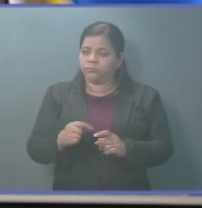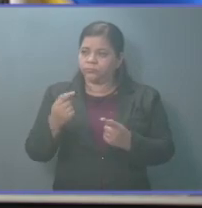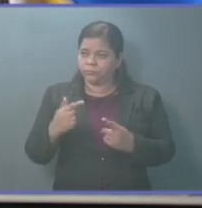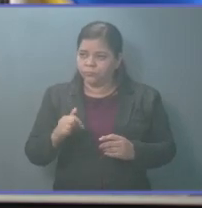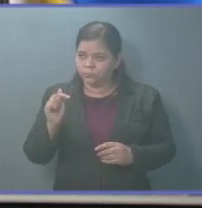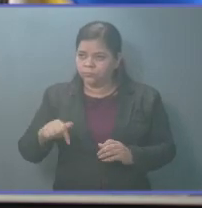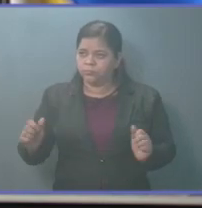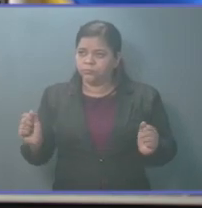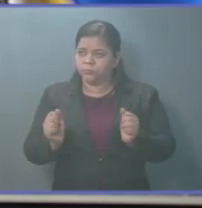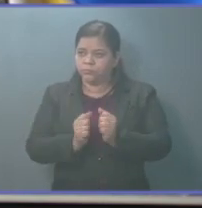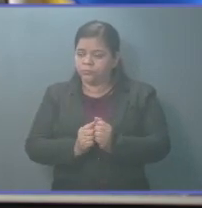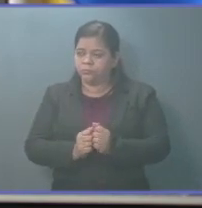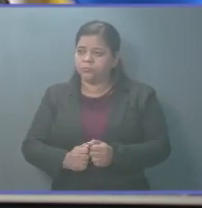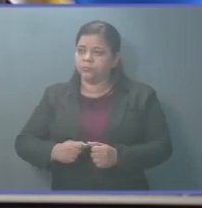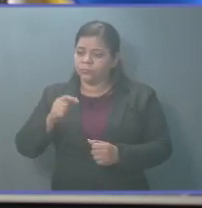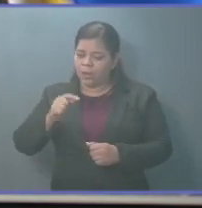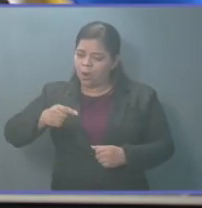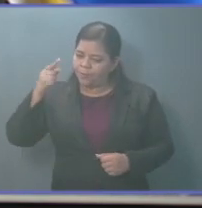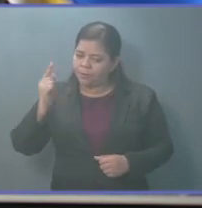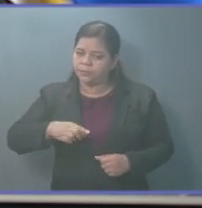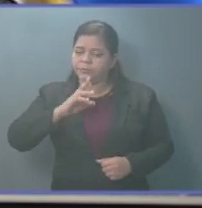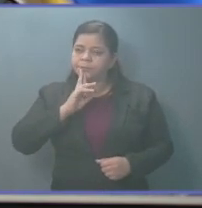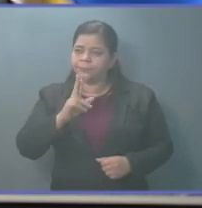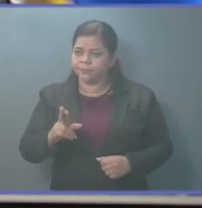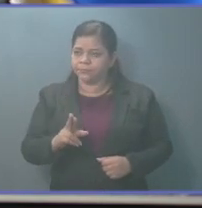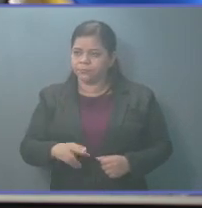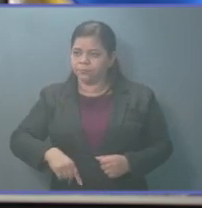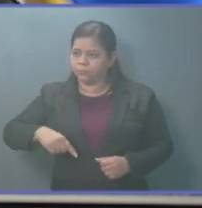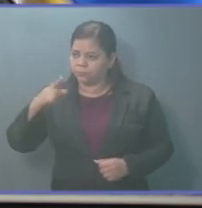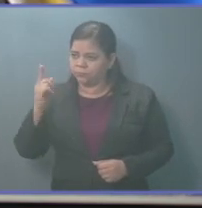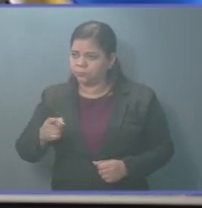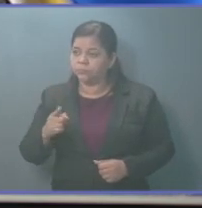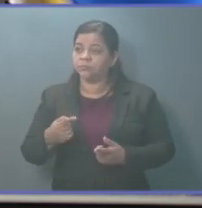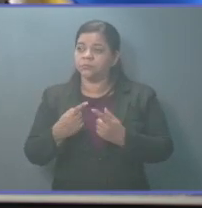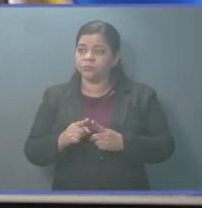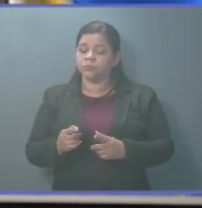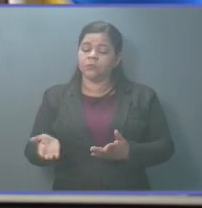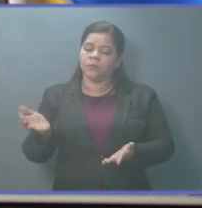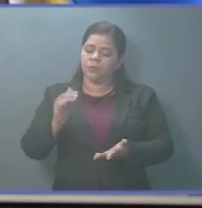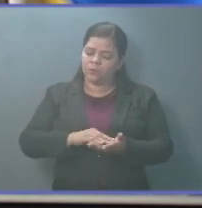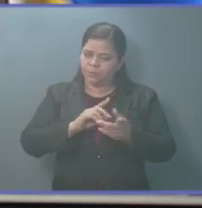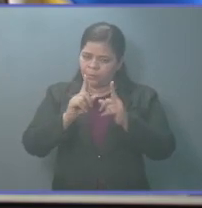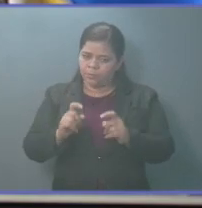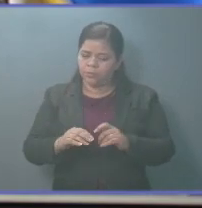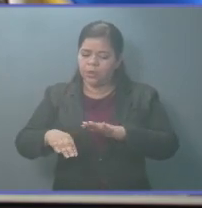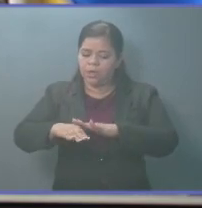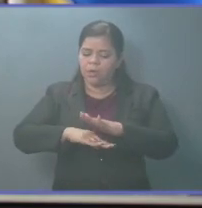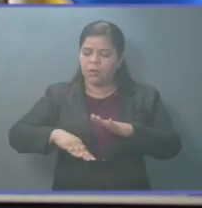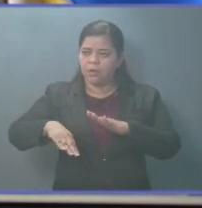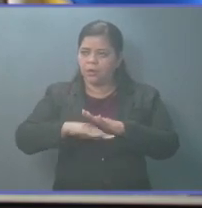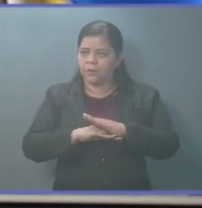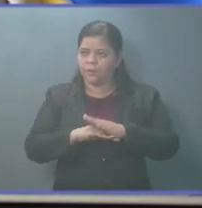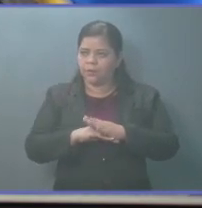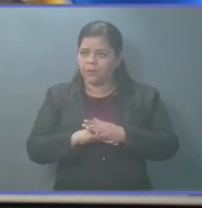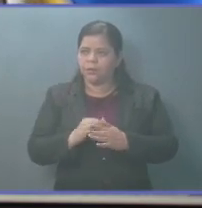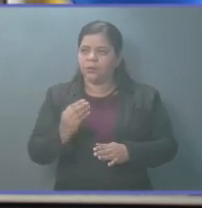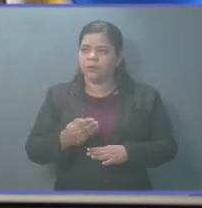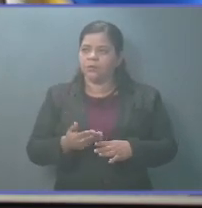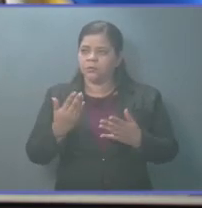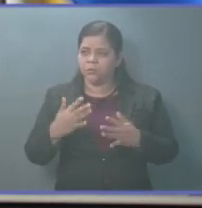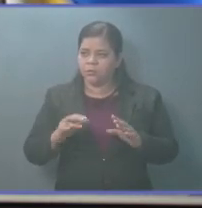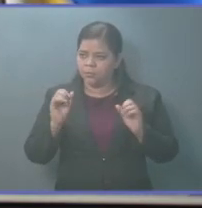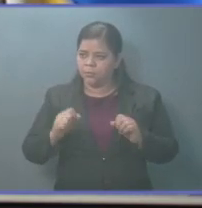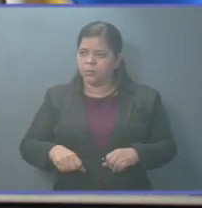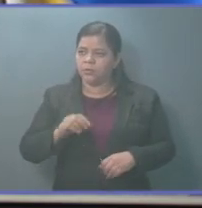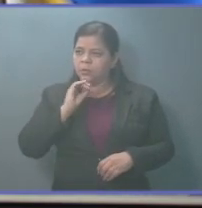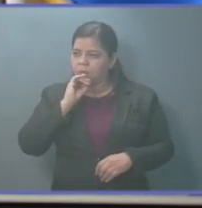acompaña, está obligado a contestar las preguntas. Y las repreguntas se hacen sobre la base que sean contestadas